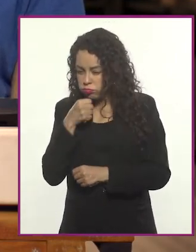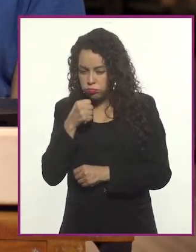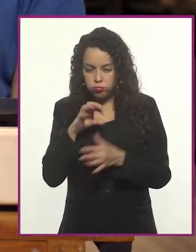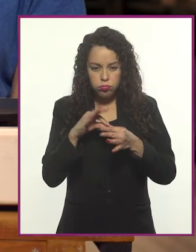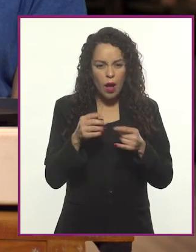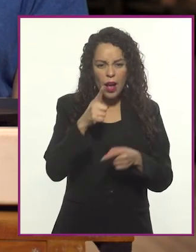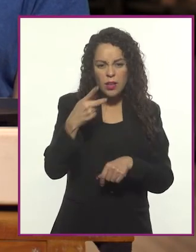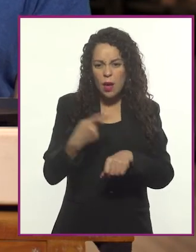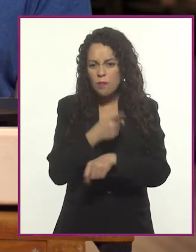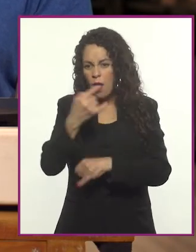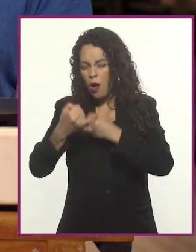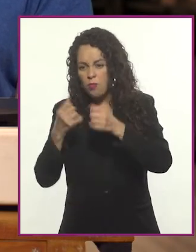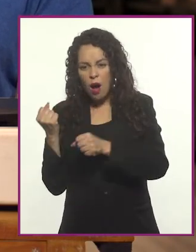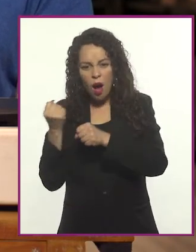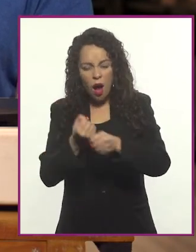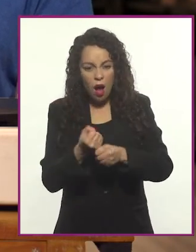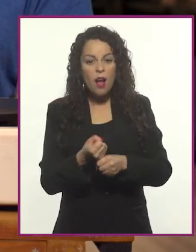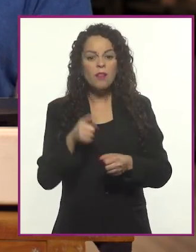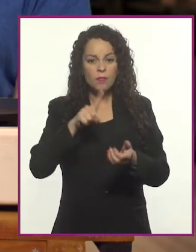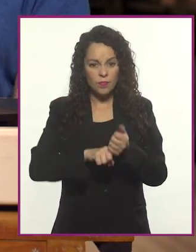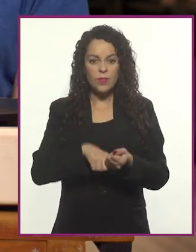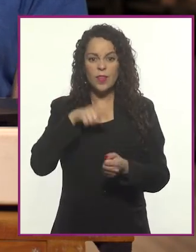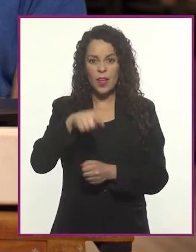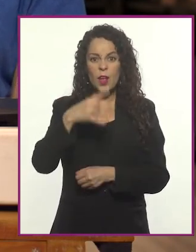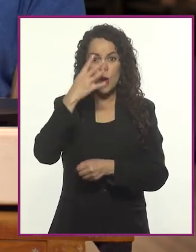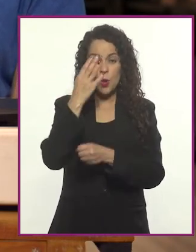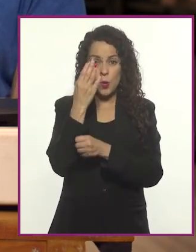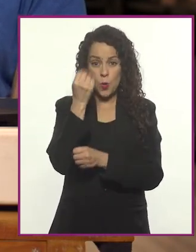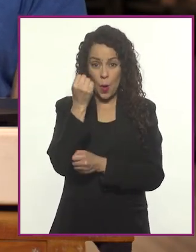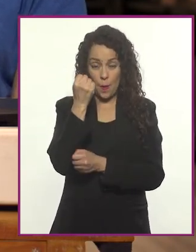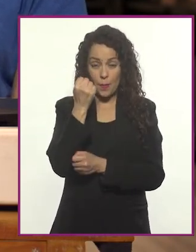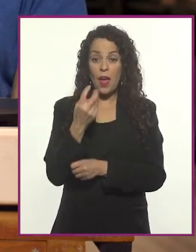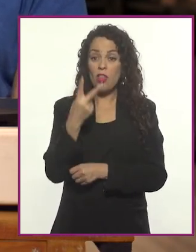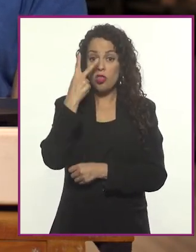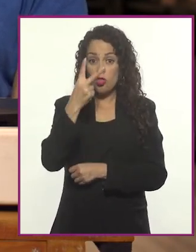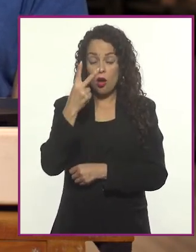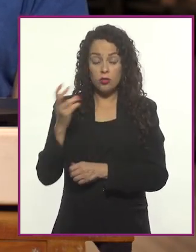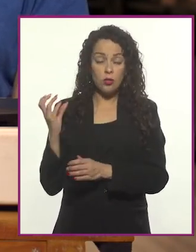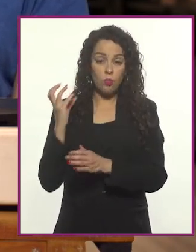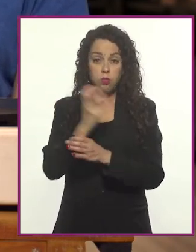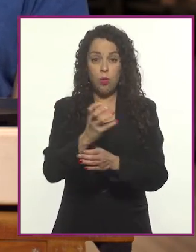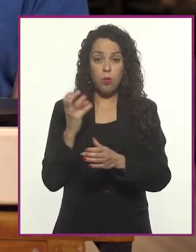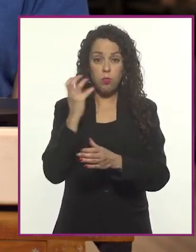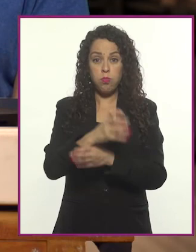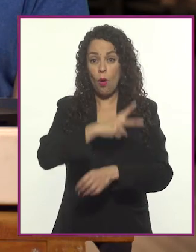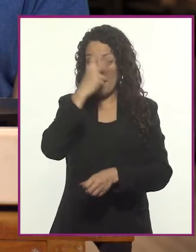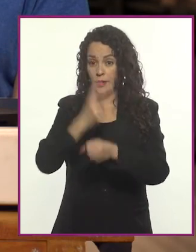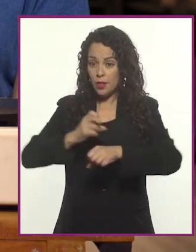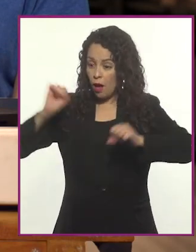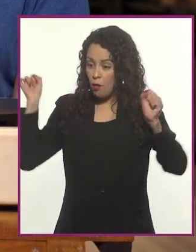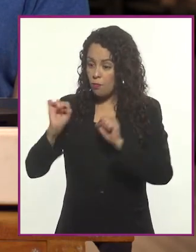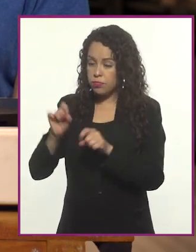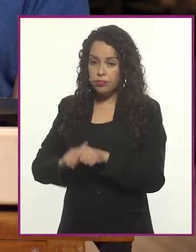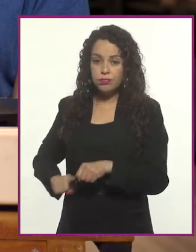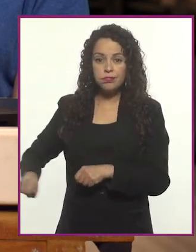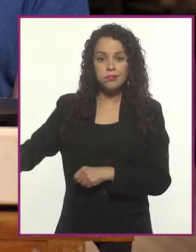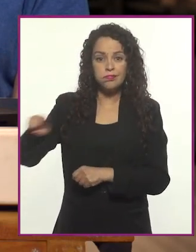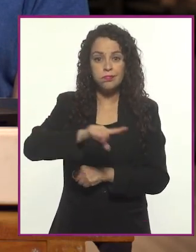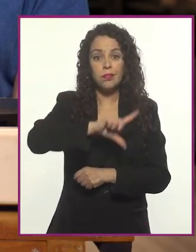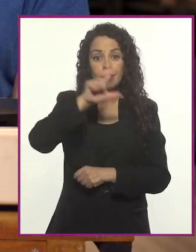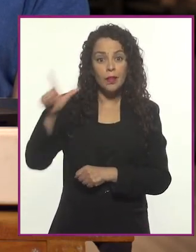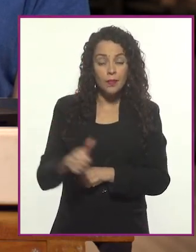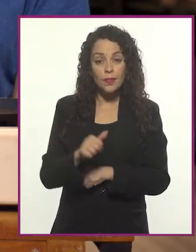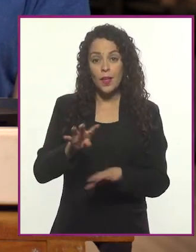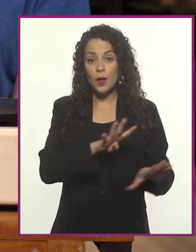cuentan toda la acción. Estamos en la alta de la novena. 2 outs y corredor en segunda. Y entra al plato el terror de